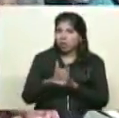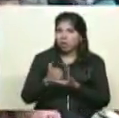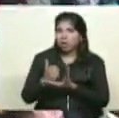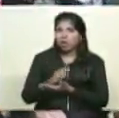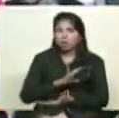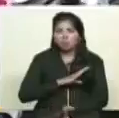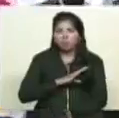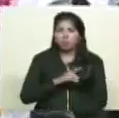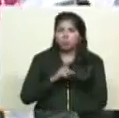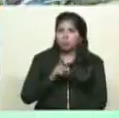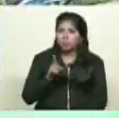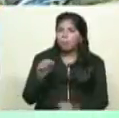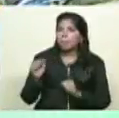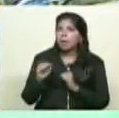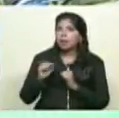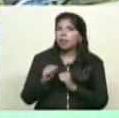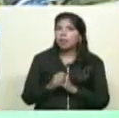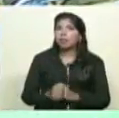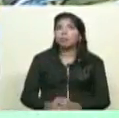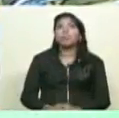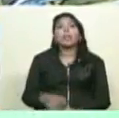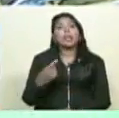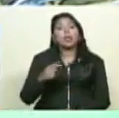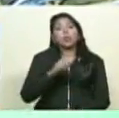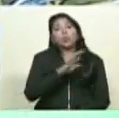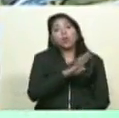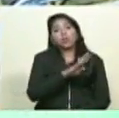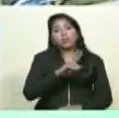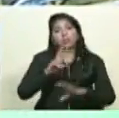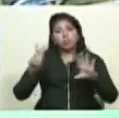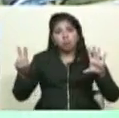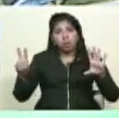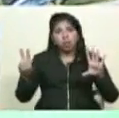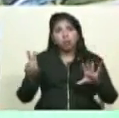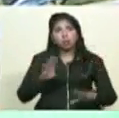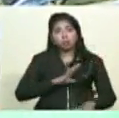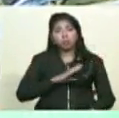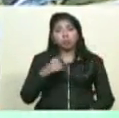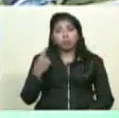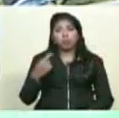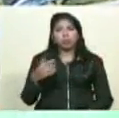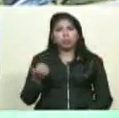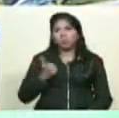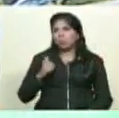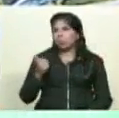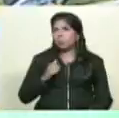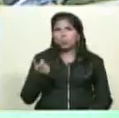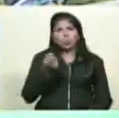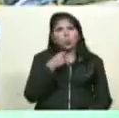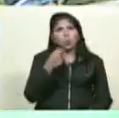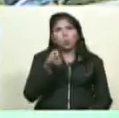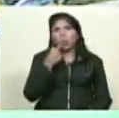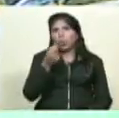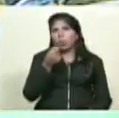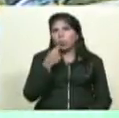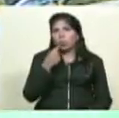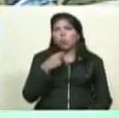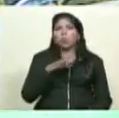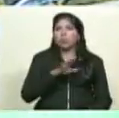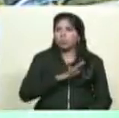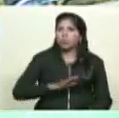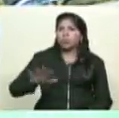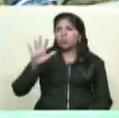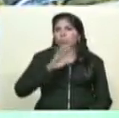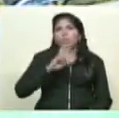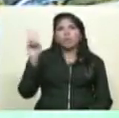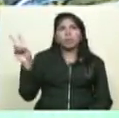es de los 47 laboratorios que pueden producir todo tipo de medicamentos para satisfacer las necesidades del país.